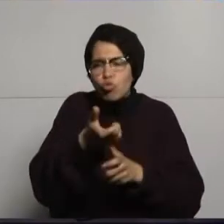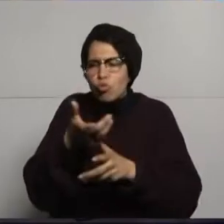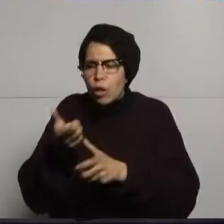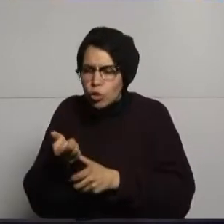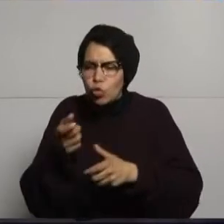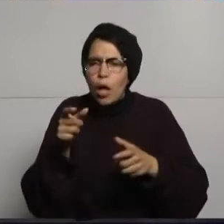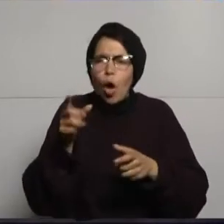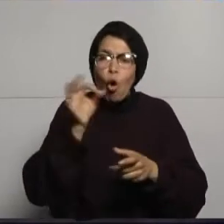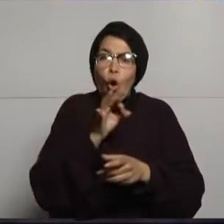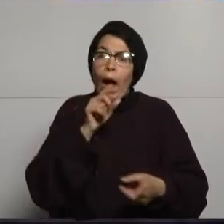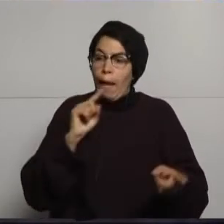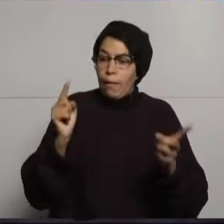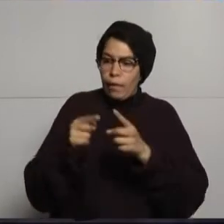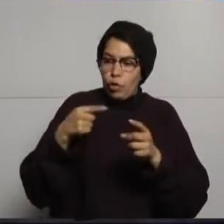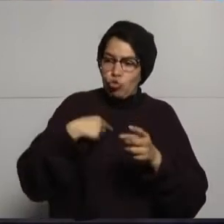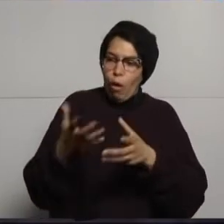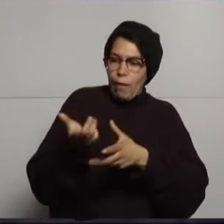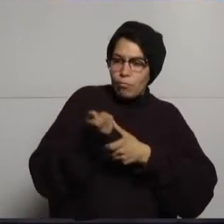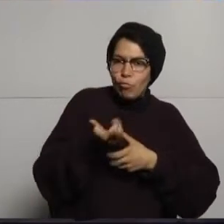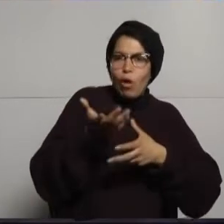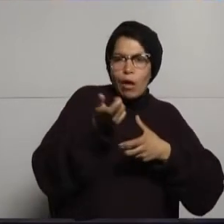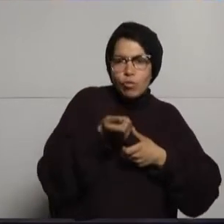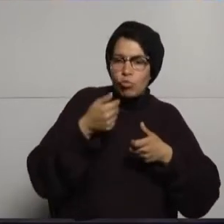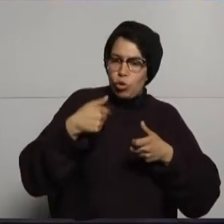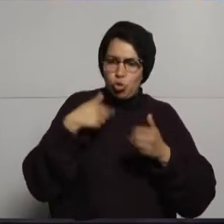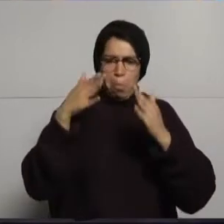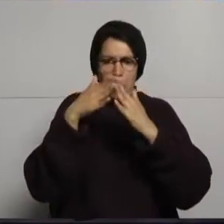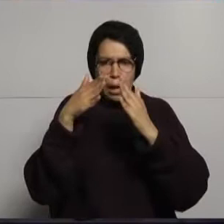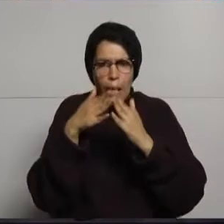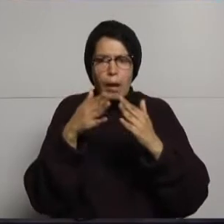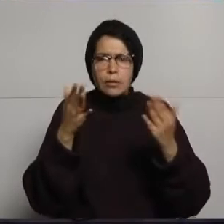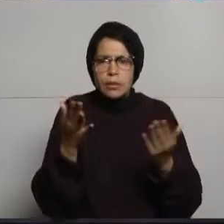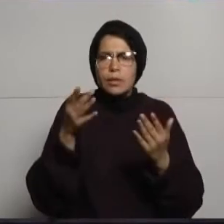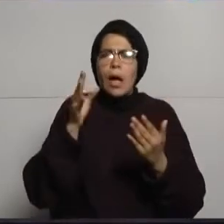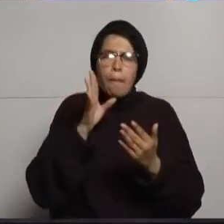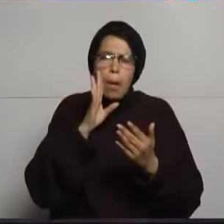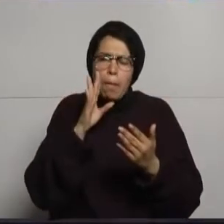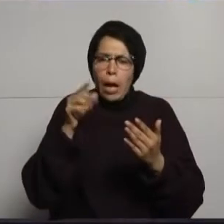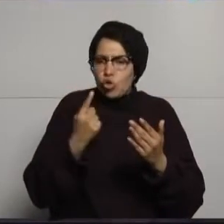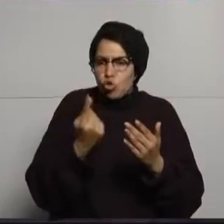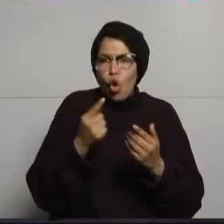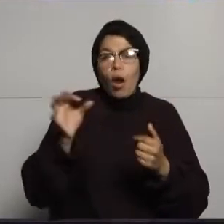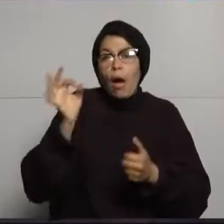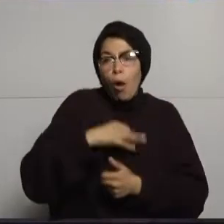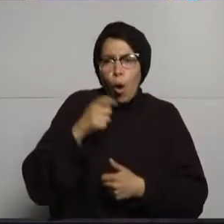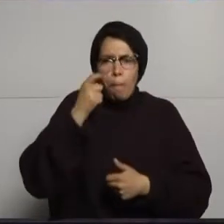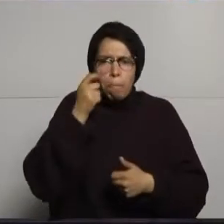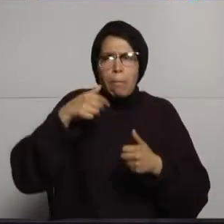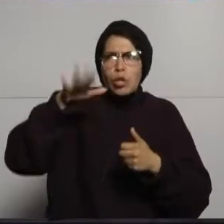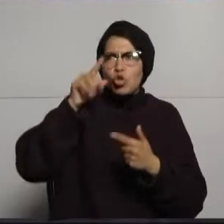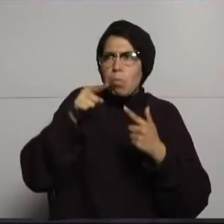puedo recibir ayuda. Yo que estoy acá aislado en mi casa y soy un adulto mayor o yo qué sé. Y